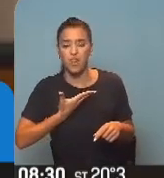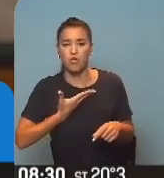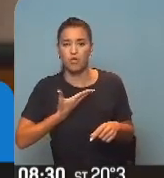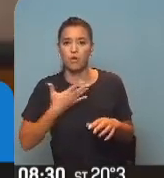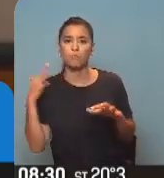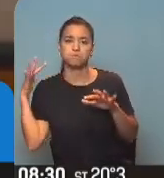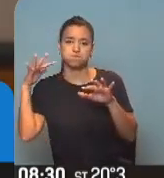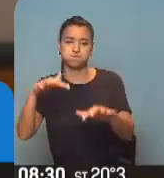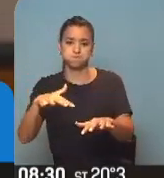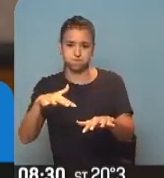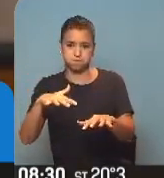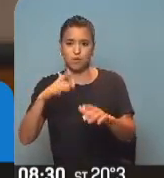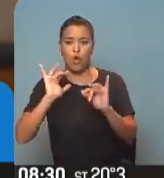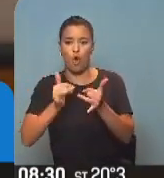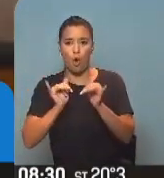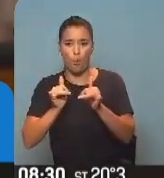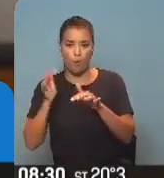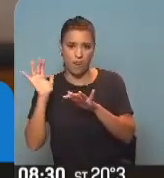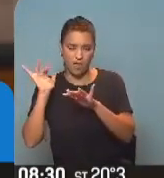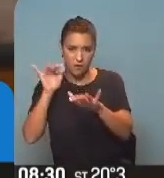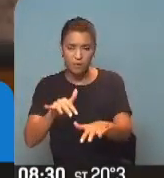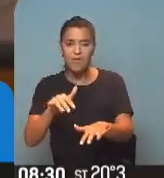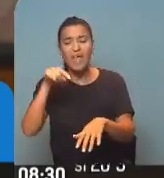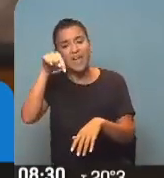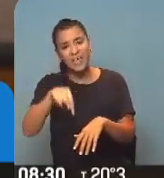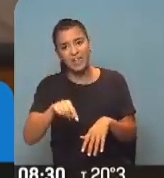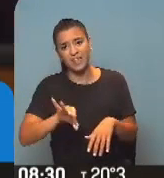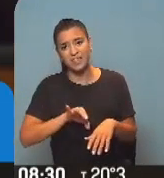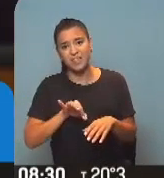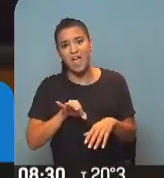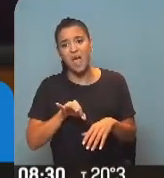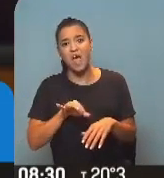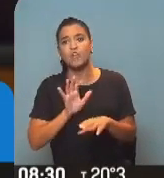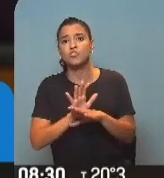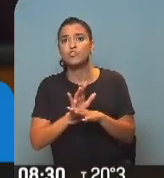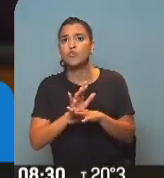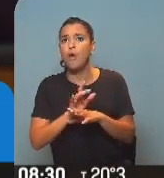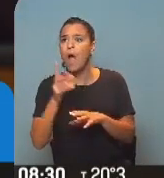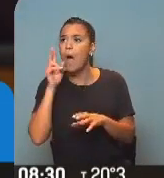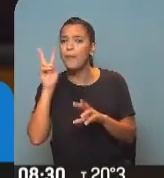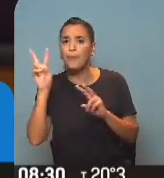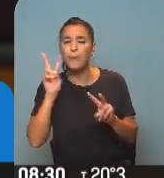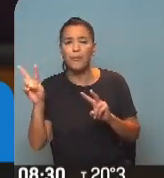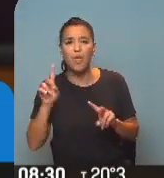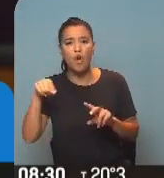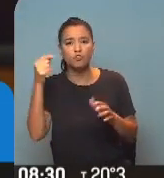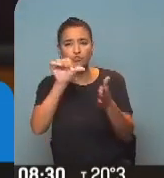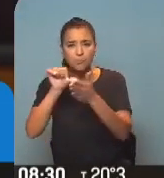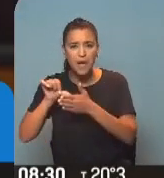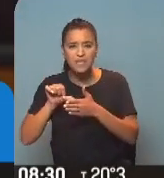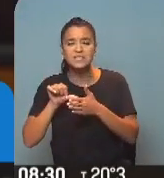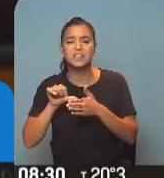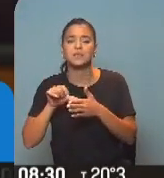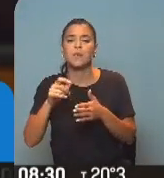concurrido muy por muchos jóvenes donde este año copiando experiencias internacionales sobre todo en